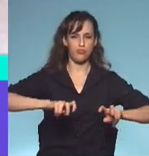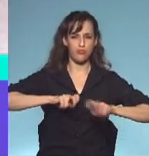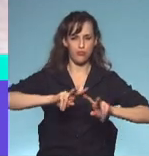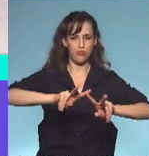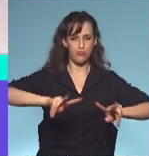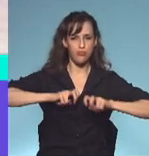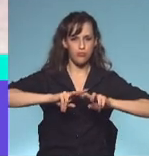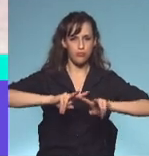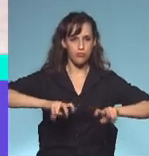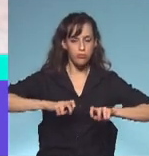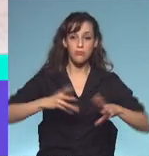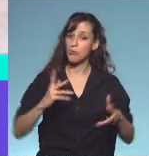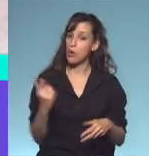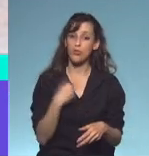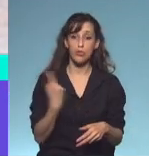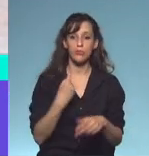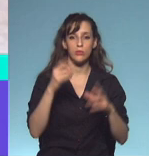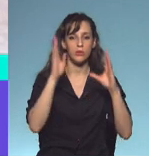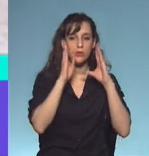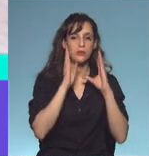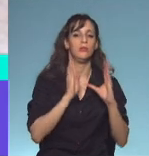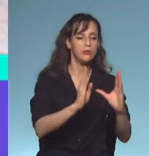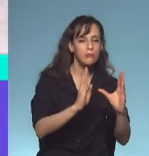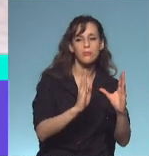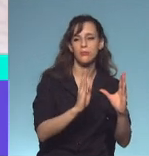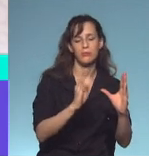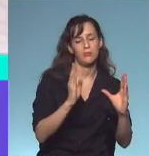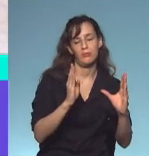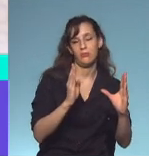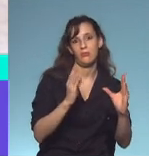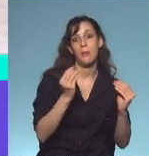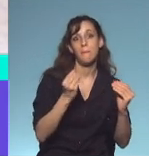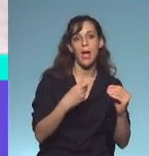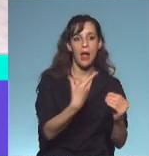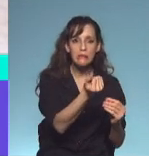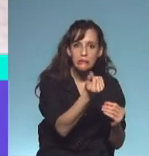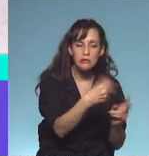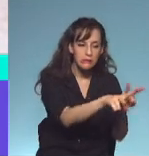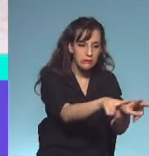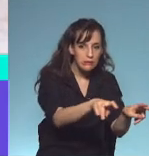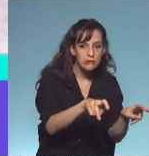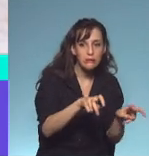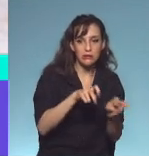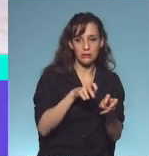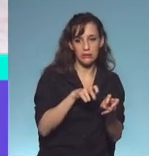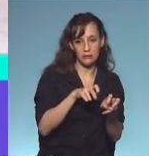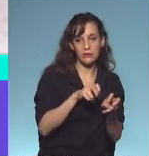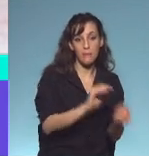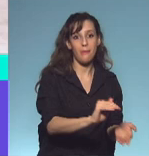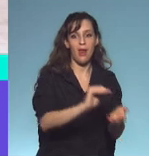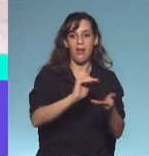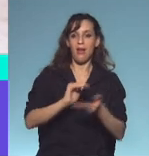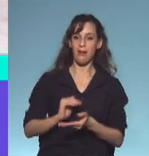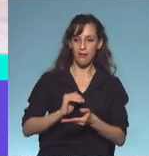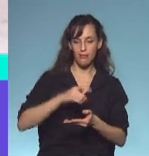y estamos poniendo todo el énfasis en captar la recaudación en esos tramos de actividad, en esos